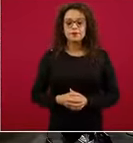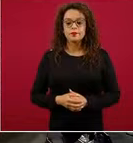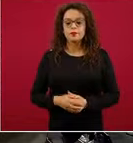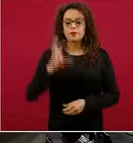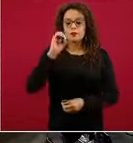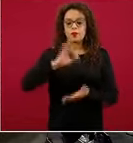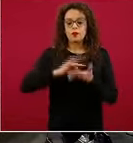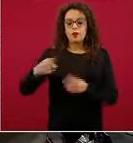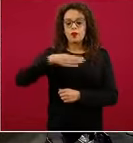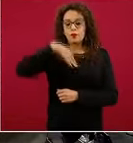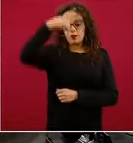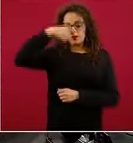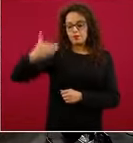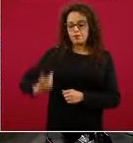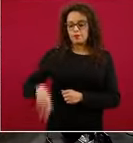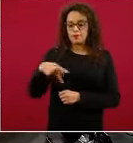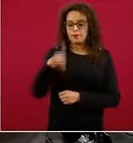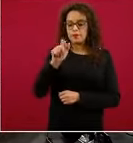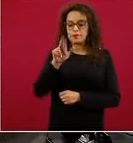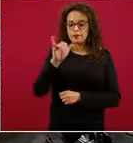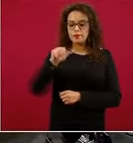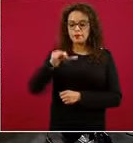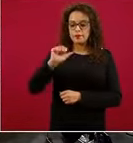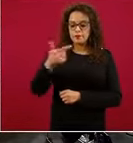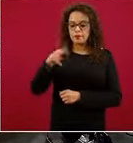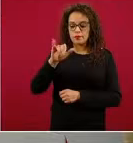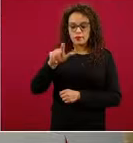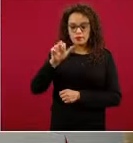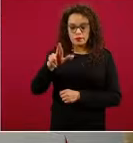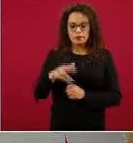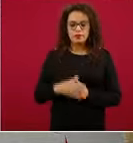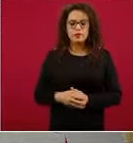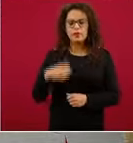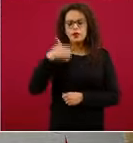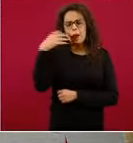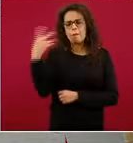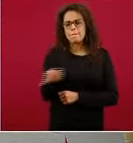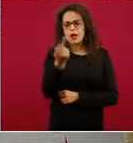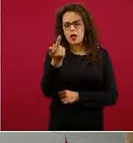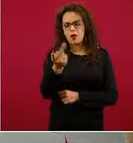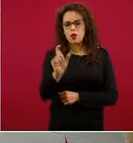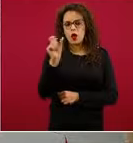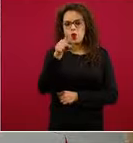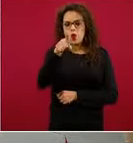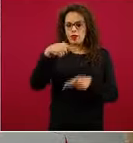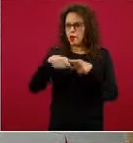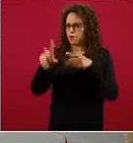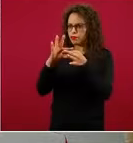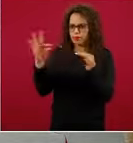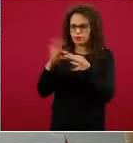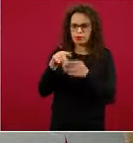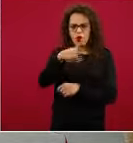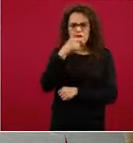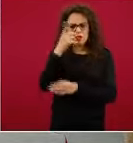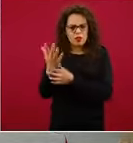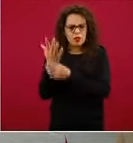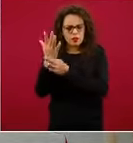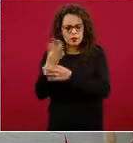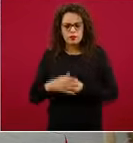Gracias. Buenas noches, doctor. Karina Aguilar, del diario 24 Horas. Preguntarle, usted hace, cuando inició su intervención señaló que va a haber, se